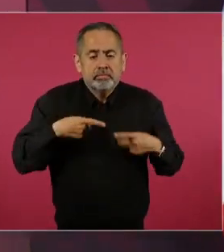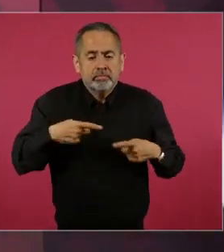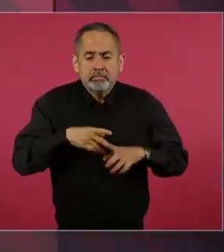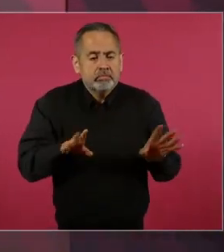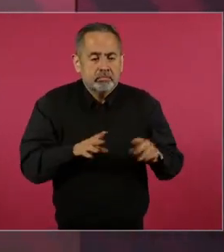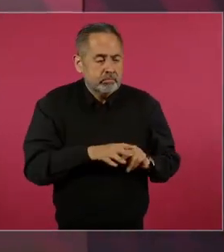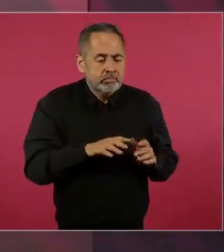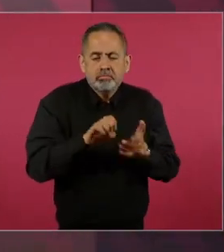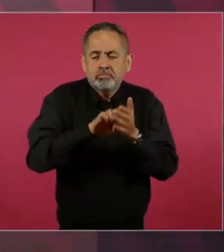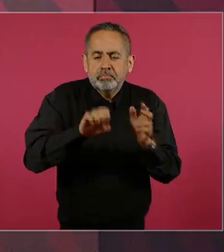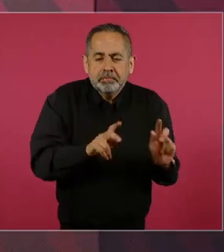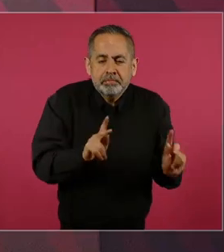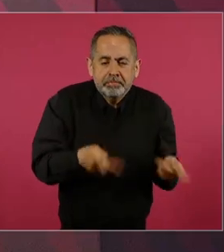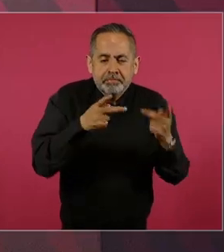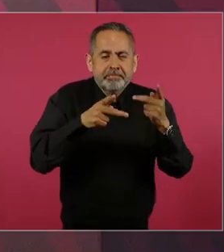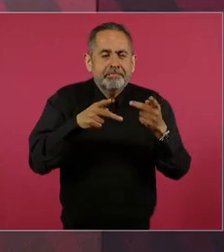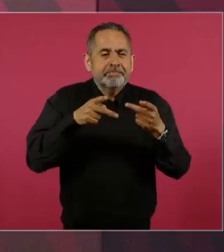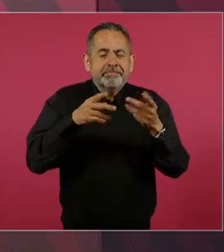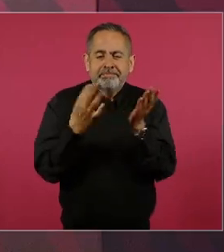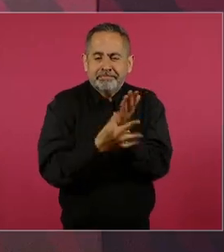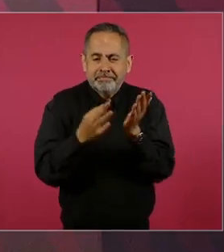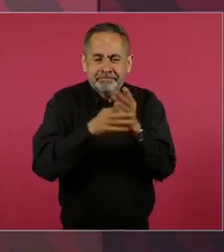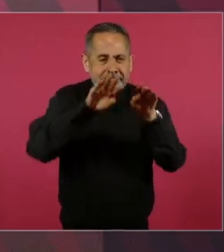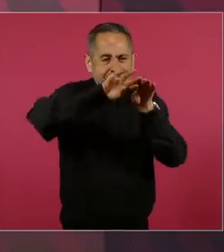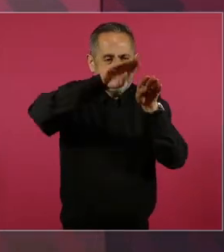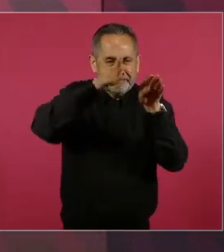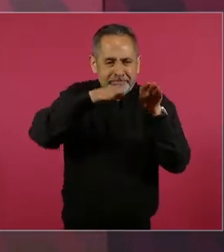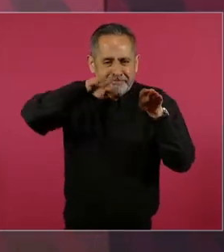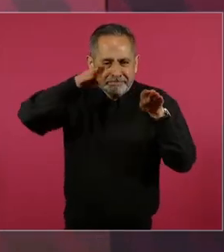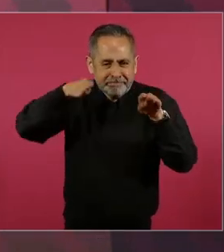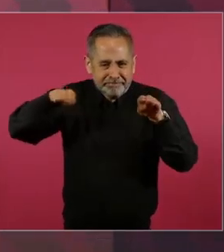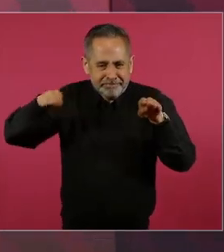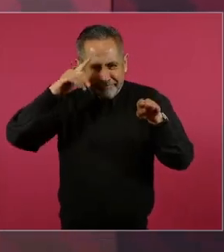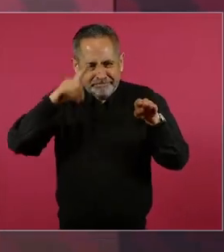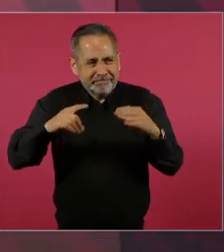vendían láminas de zinc. Ahora,